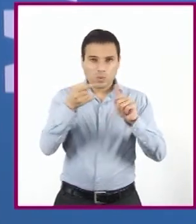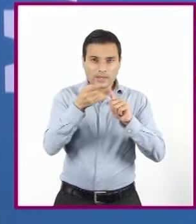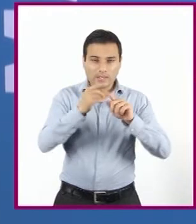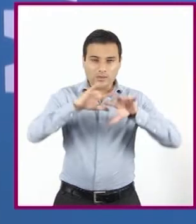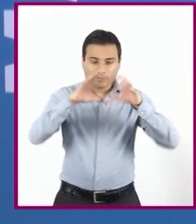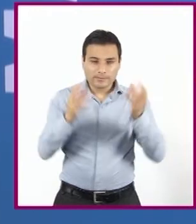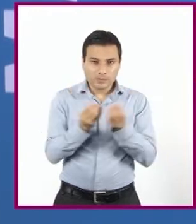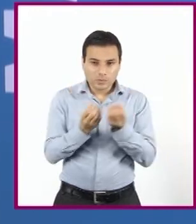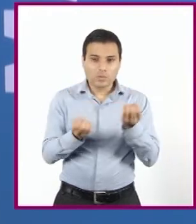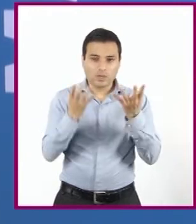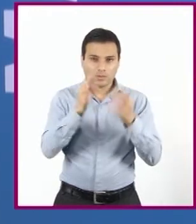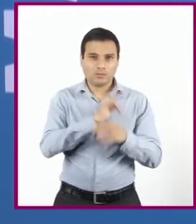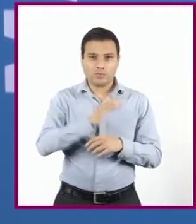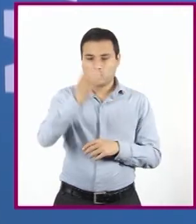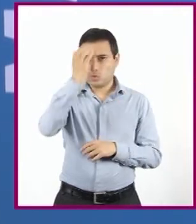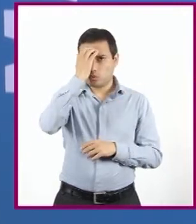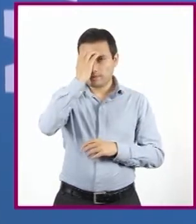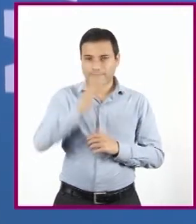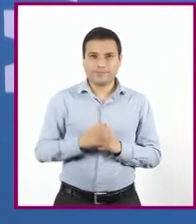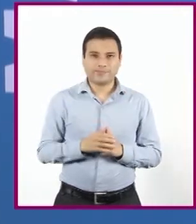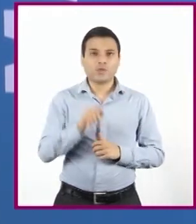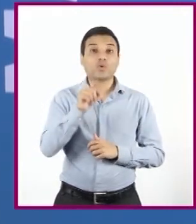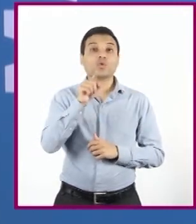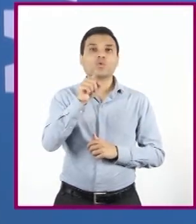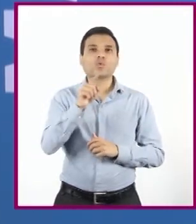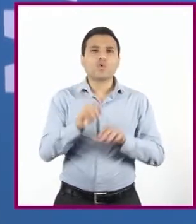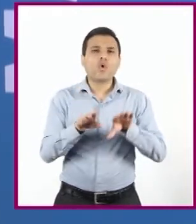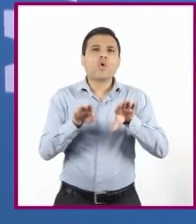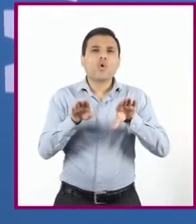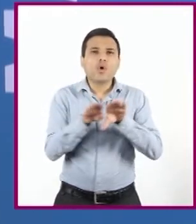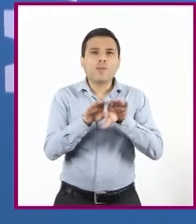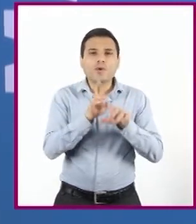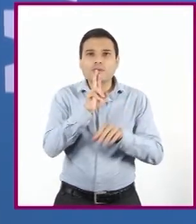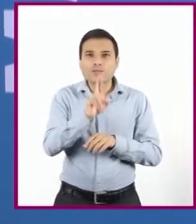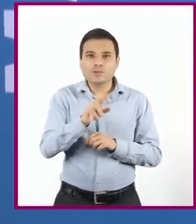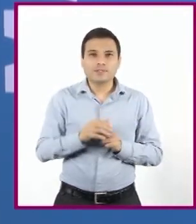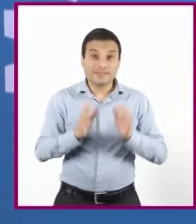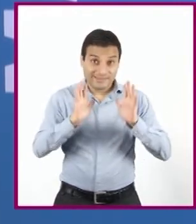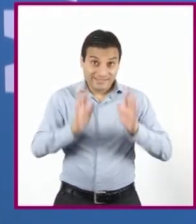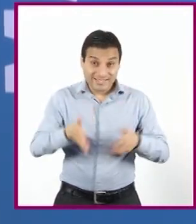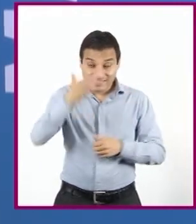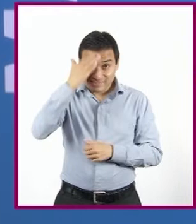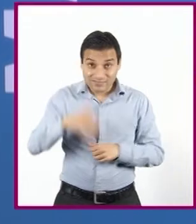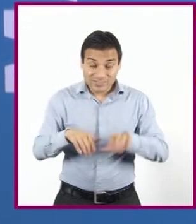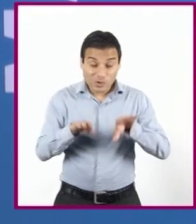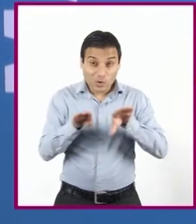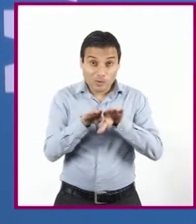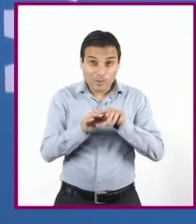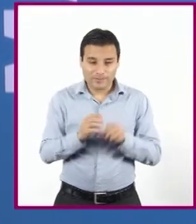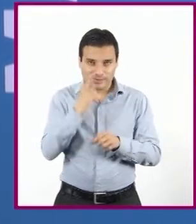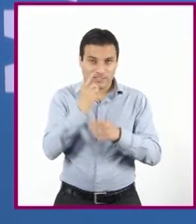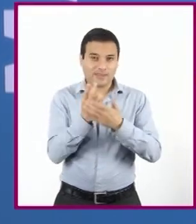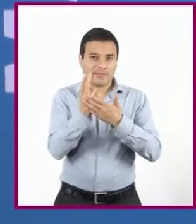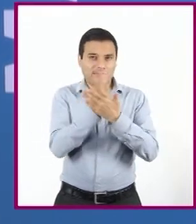término. En casa, ¿ya saben qué hacer para responder a la pregunta? ¿Cuántos cuadrados tendrá el término 20 de